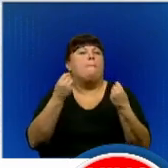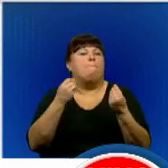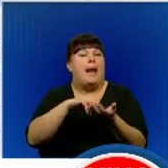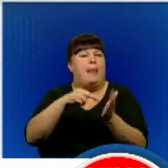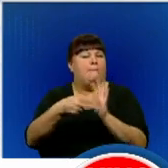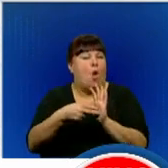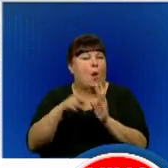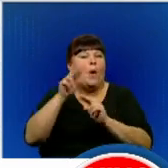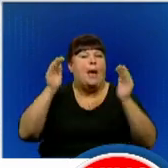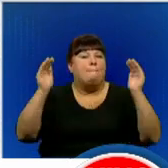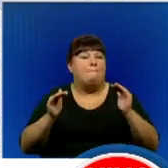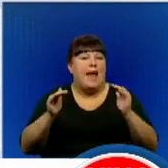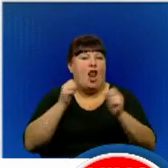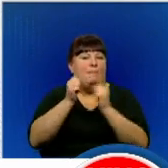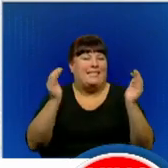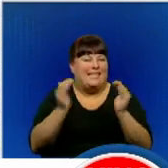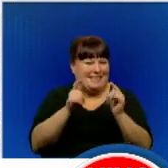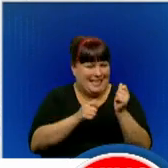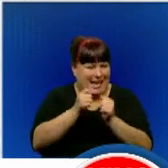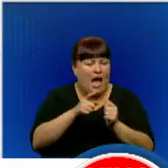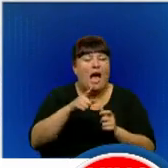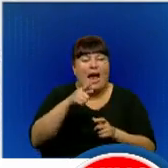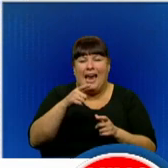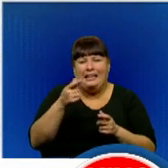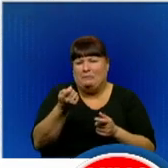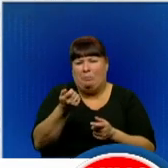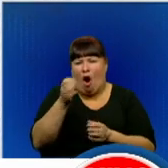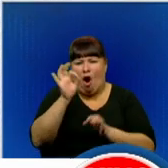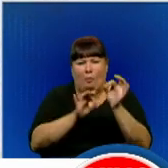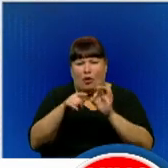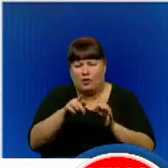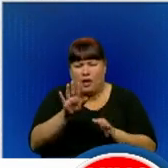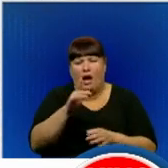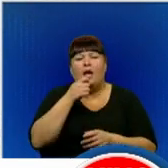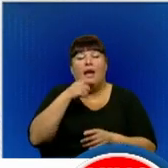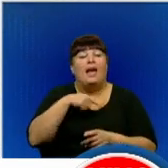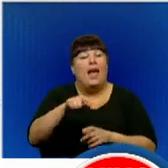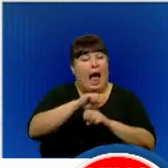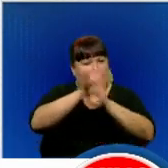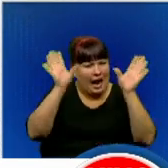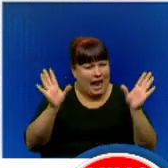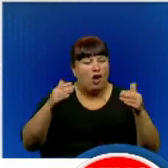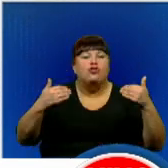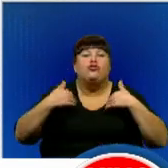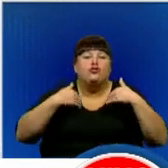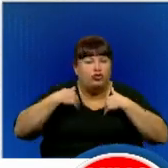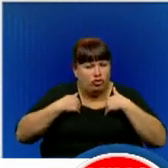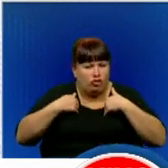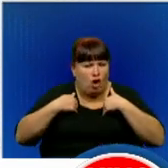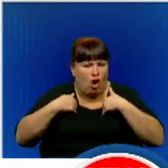problema de atenuar el sistema de la primera realmente la incidencia de bajísima y acá la claro la cosa yo